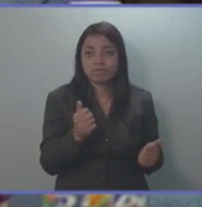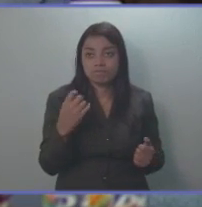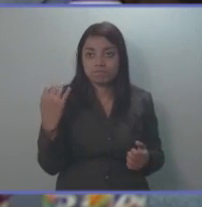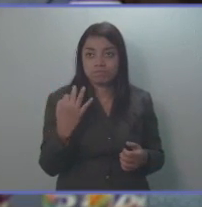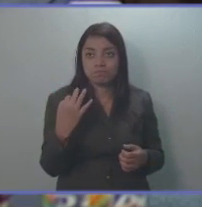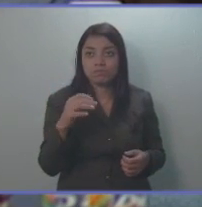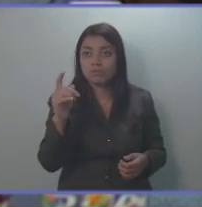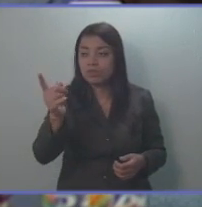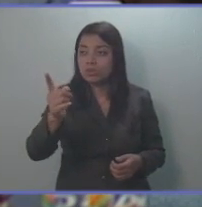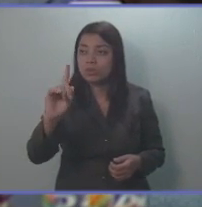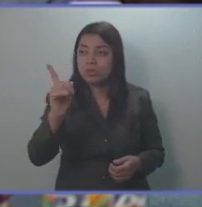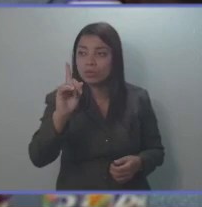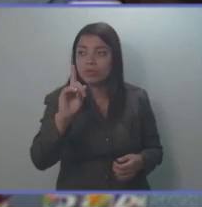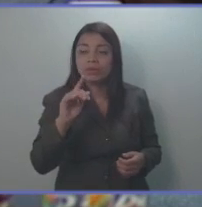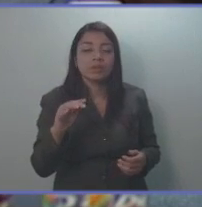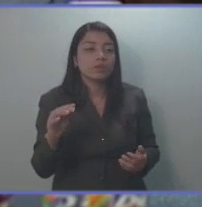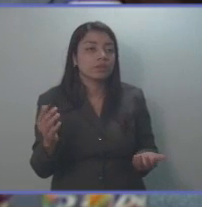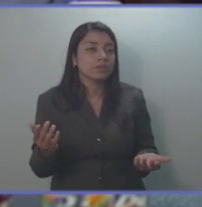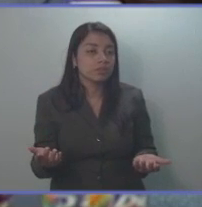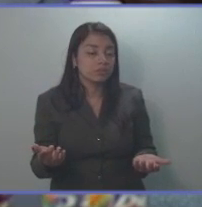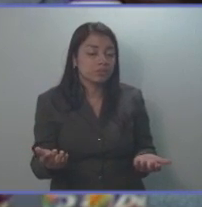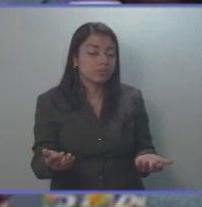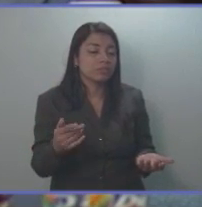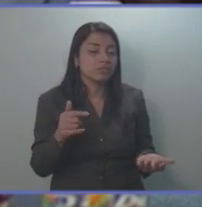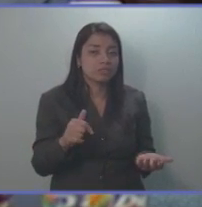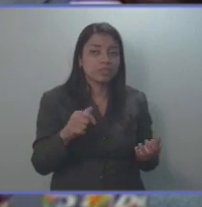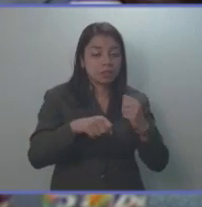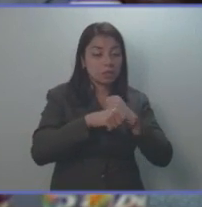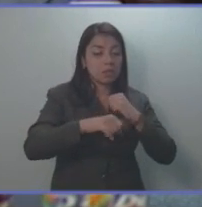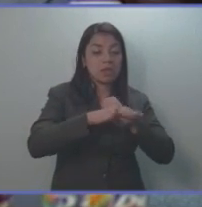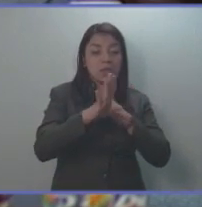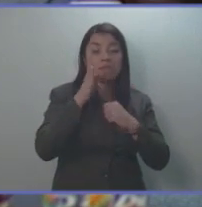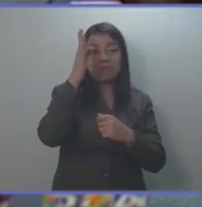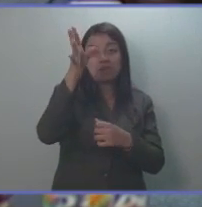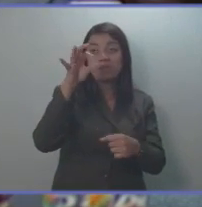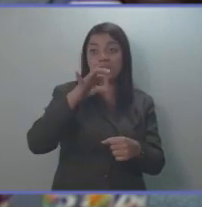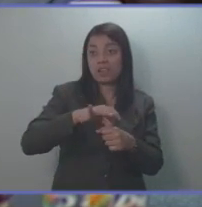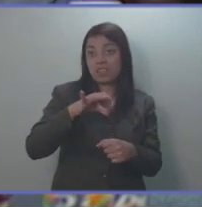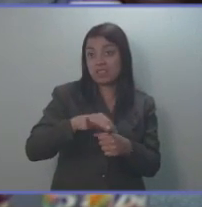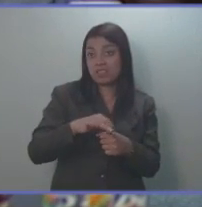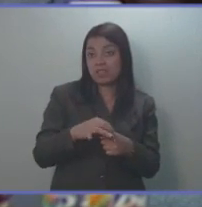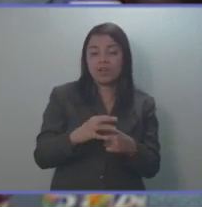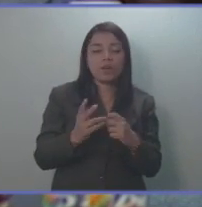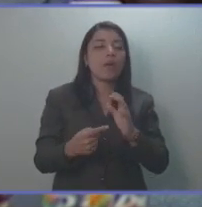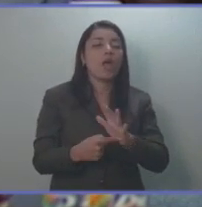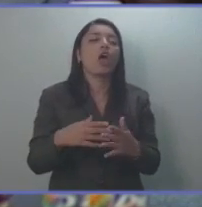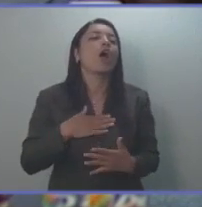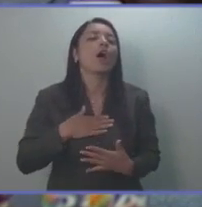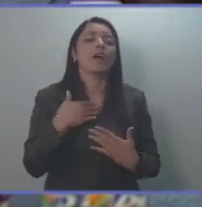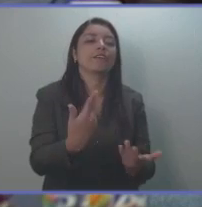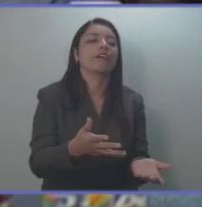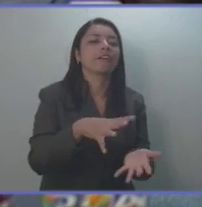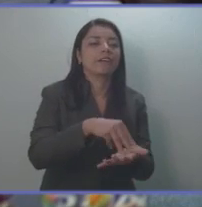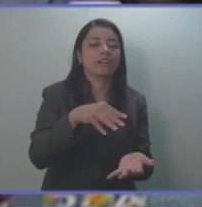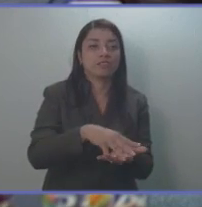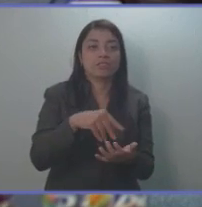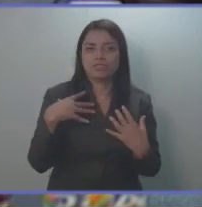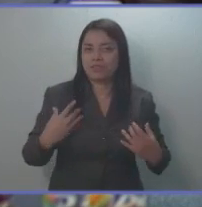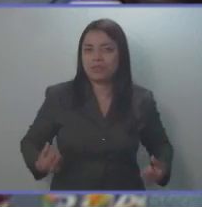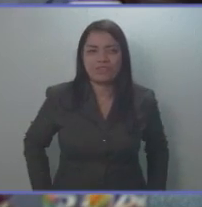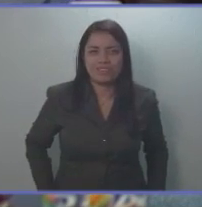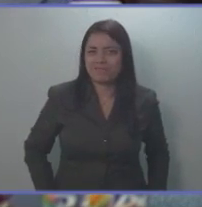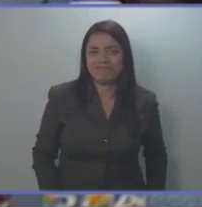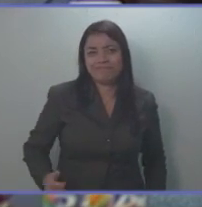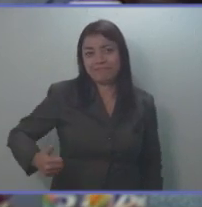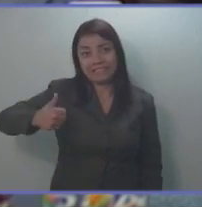que no vaya a estar utilizado en esta campaña electoral que se avecina como bandera de parte del gobierno central.